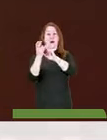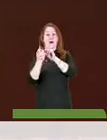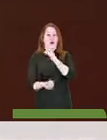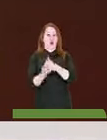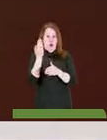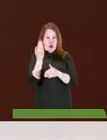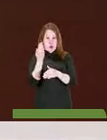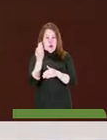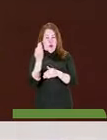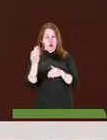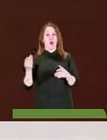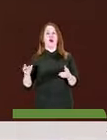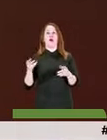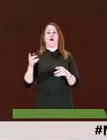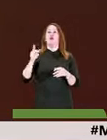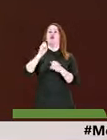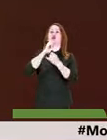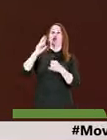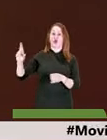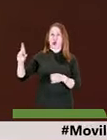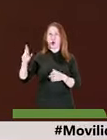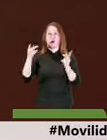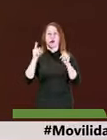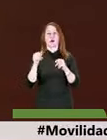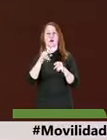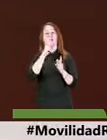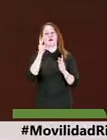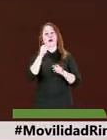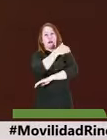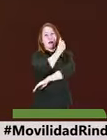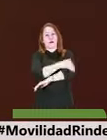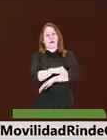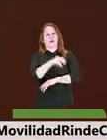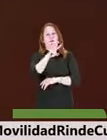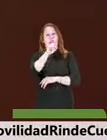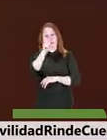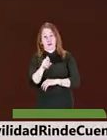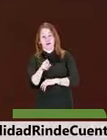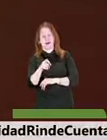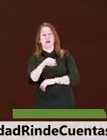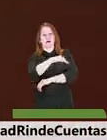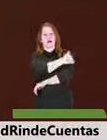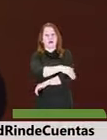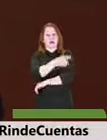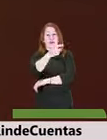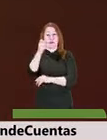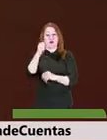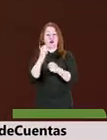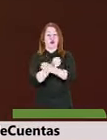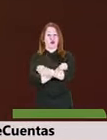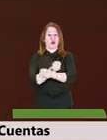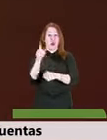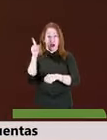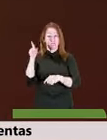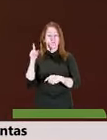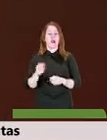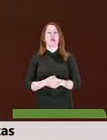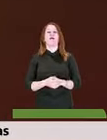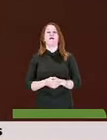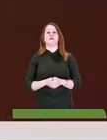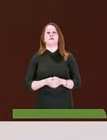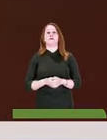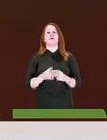vehiculares nuevos en la autopista sur, en la calle 26, en la avenida Suba con calle 100. Deprimidos, pasos a desnivel, a la altura de la avenida